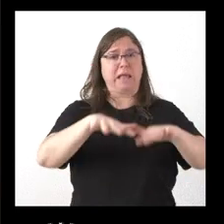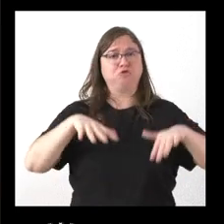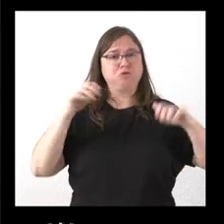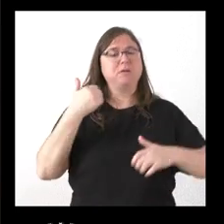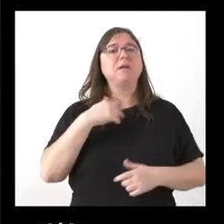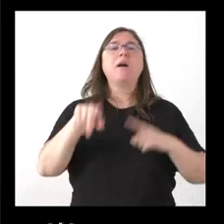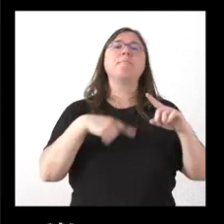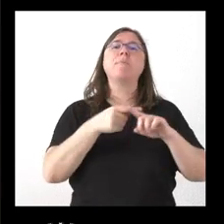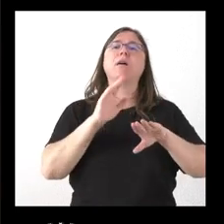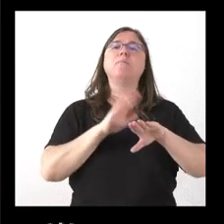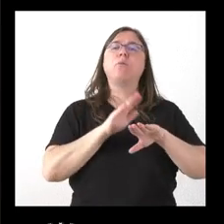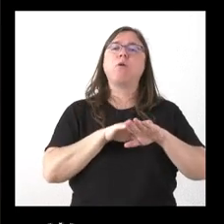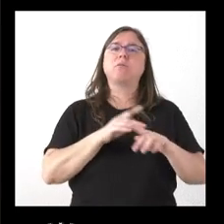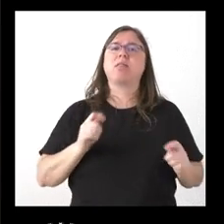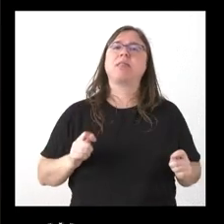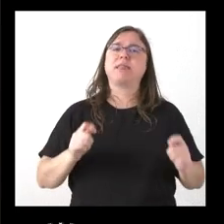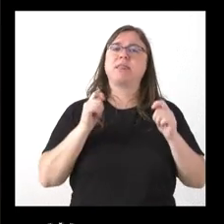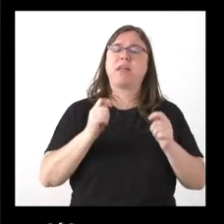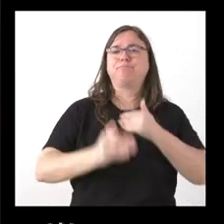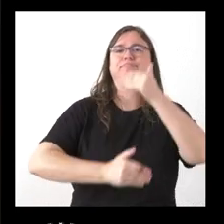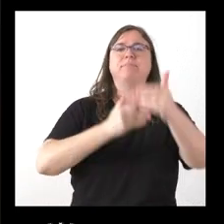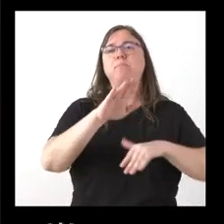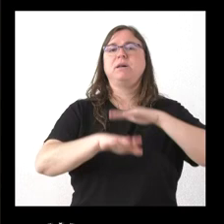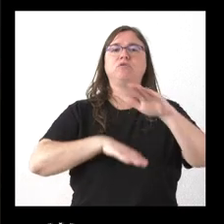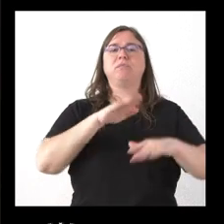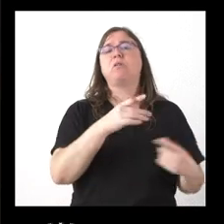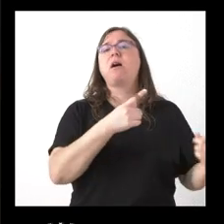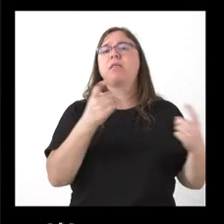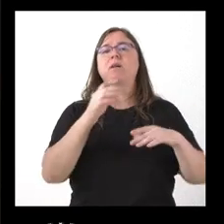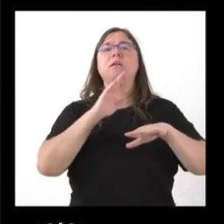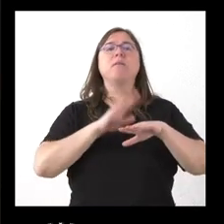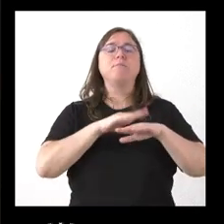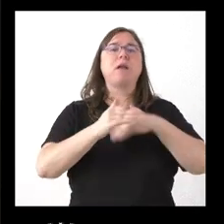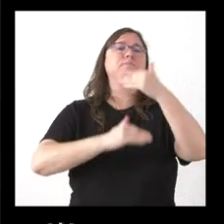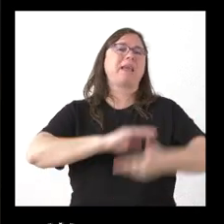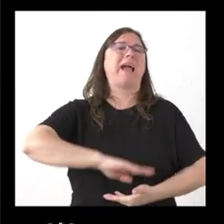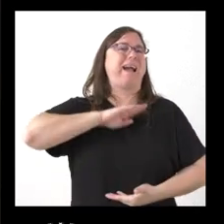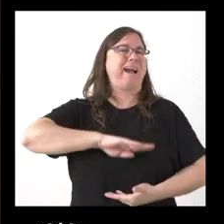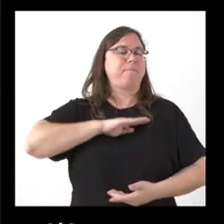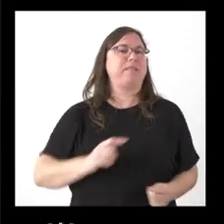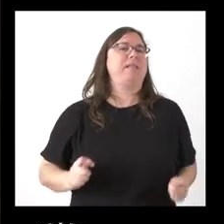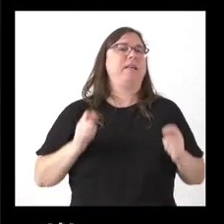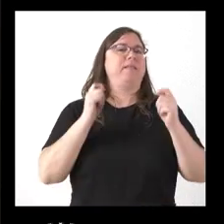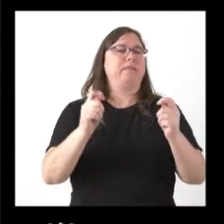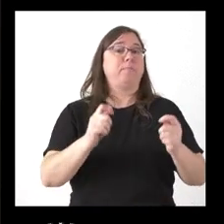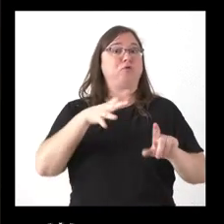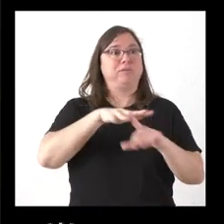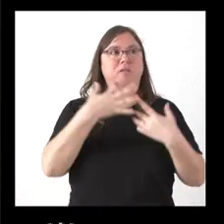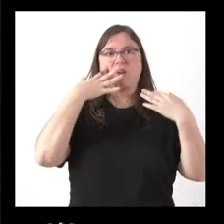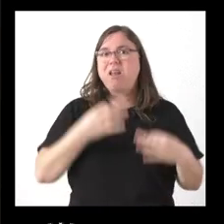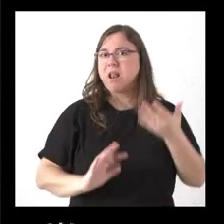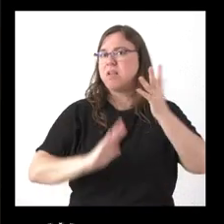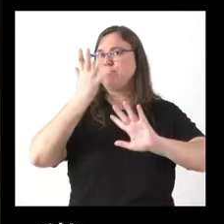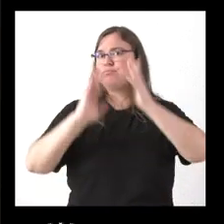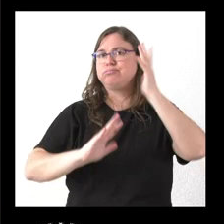fruto también el acelerar los pasos necesarios para aumentar las capacidades de la operativa ante la nueva realidad de los incendios